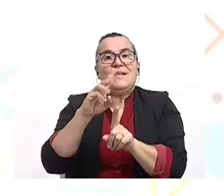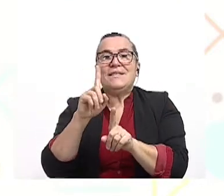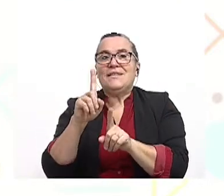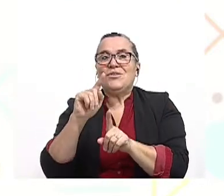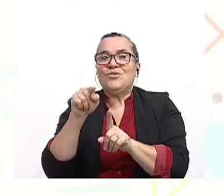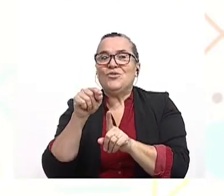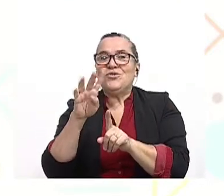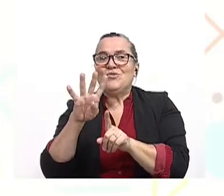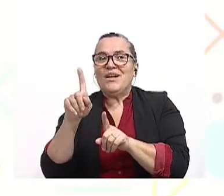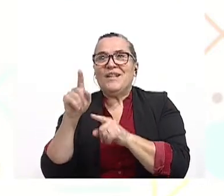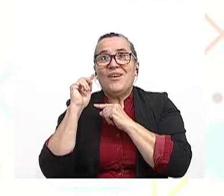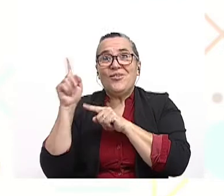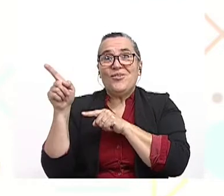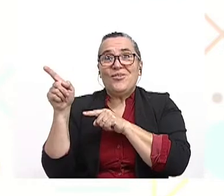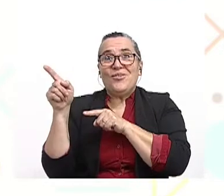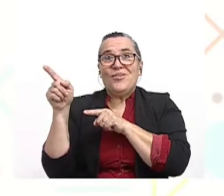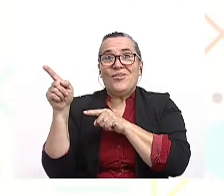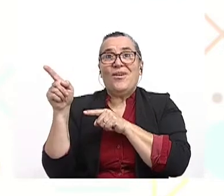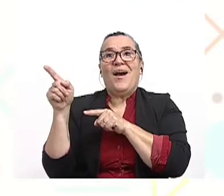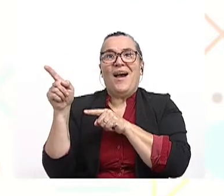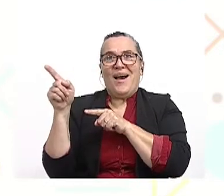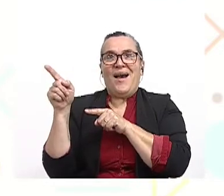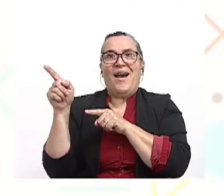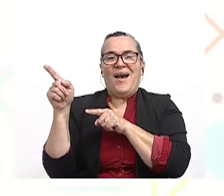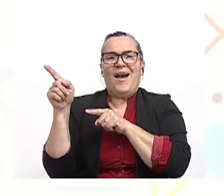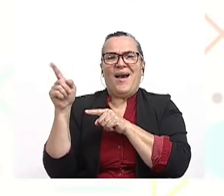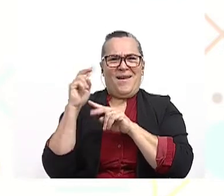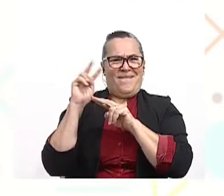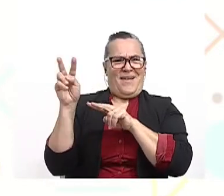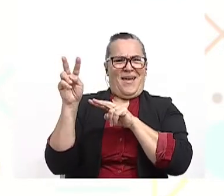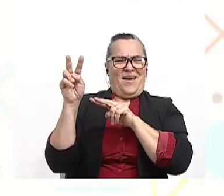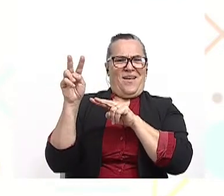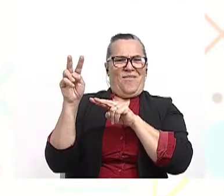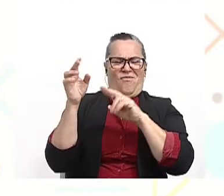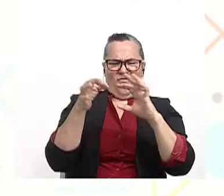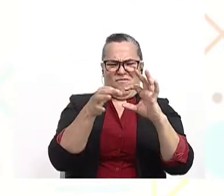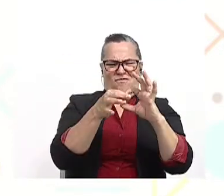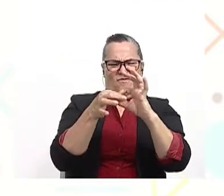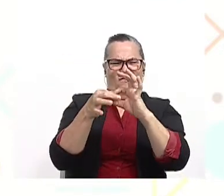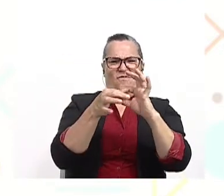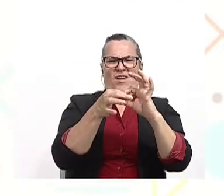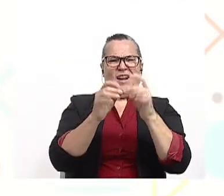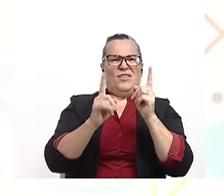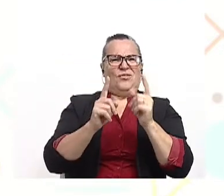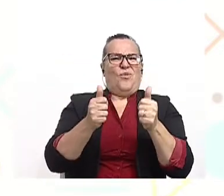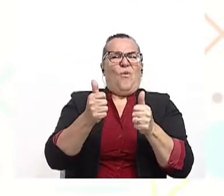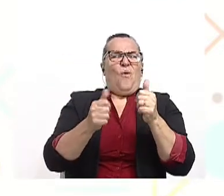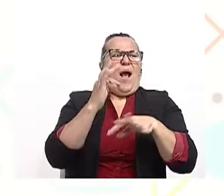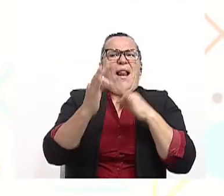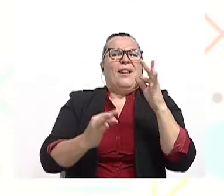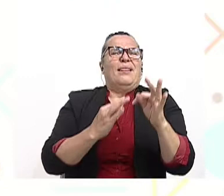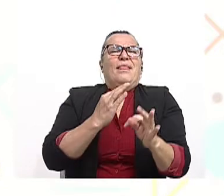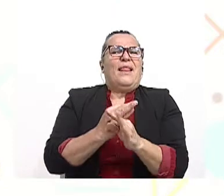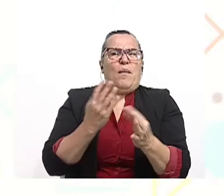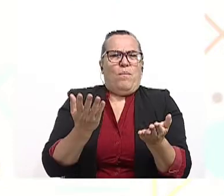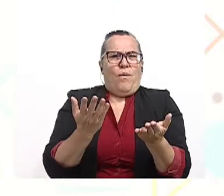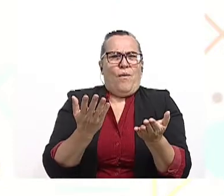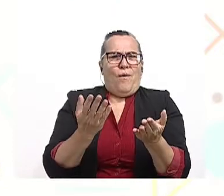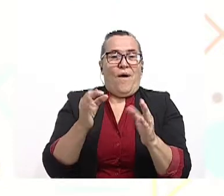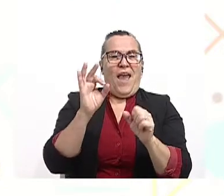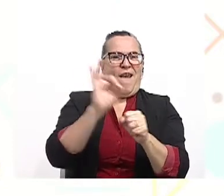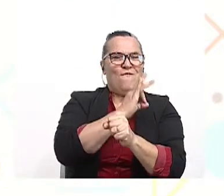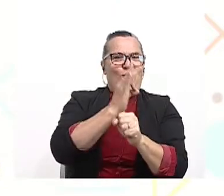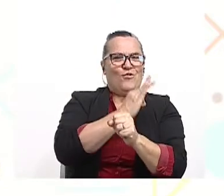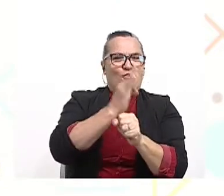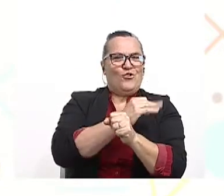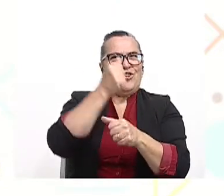61,41. ¿Lo vieron? Ahora bien, ¿qué tipo de relación es esta? ¿Recuerdan las relaciones en el tema de funciones?